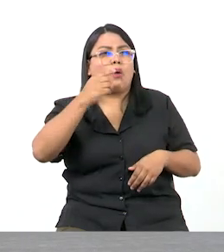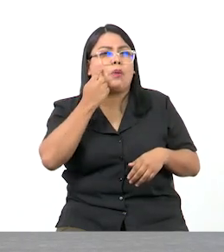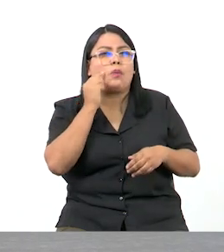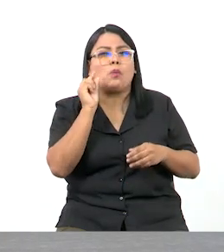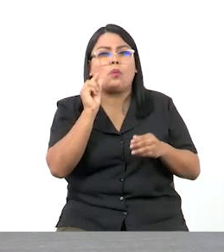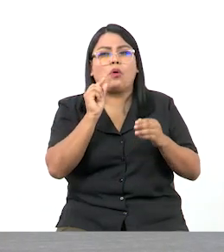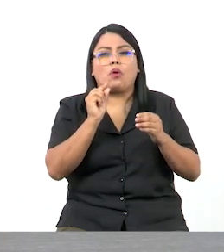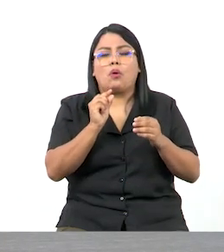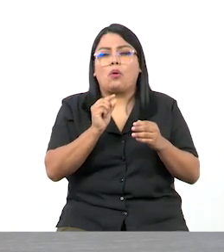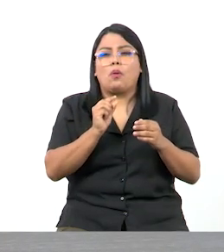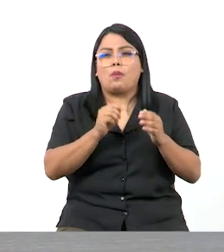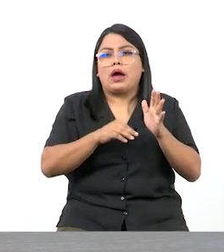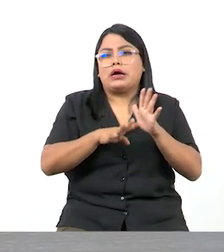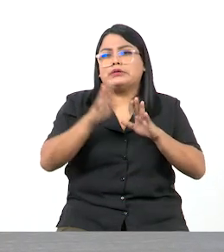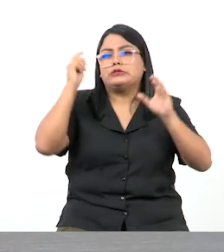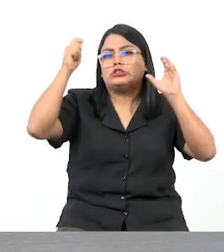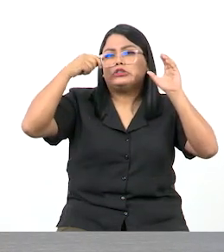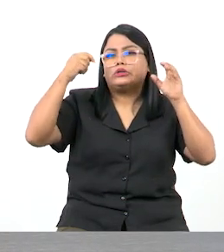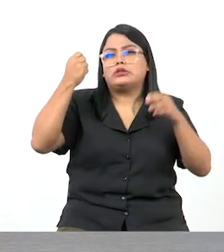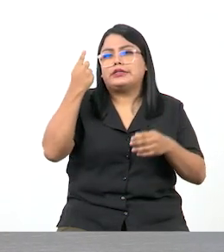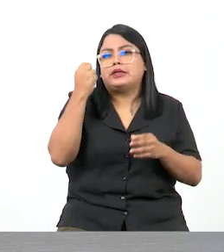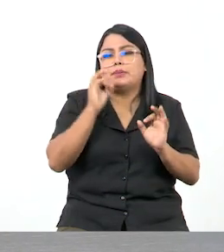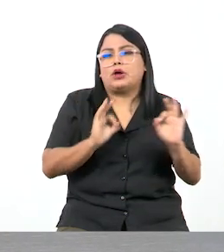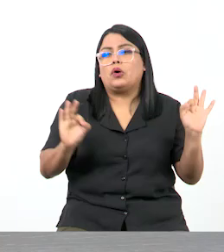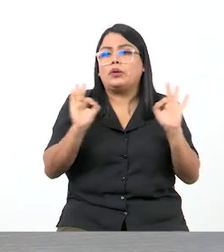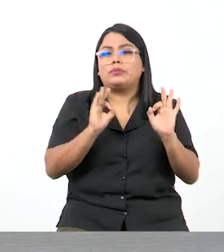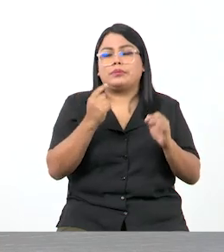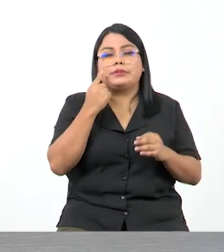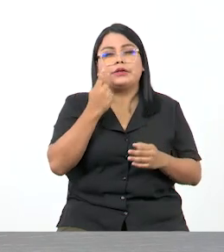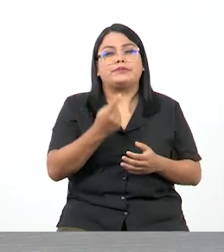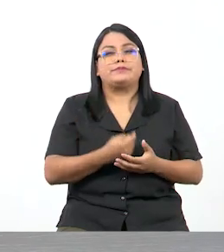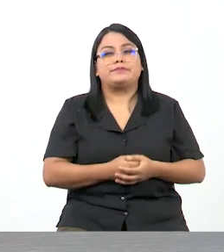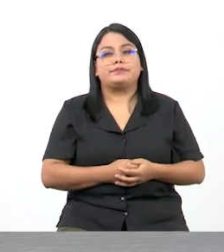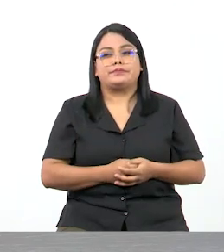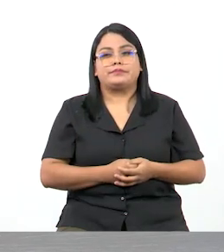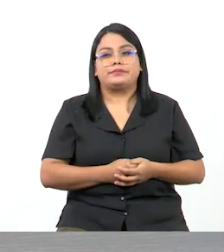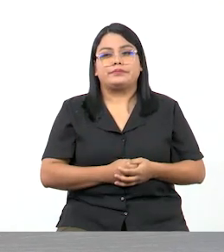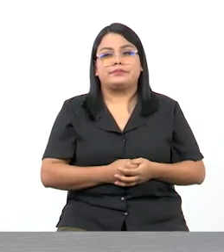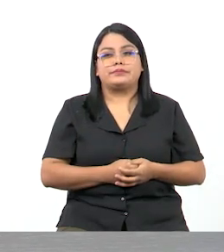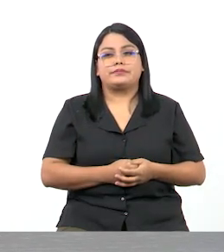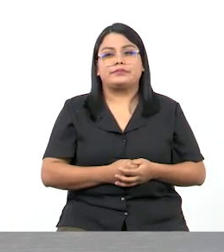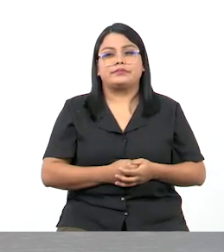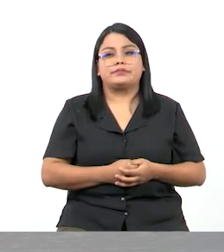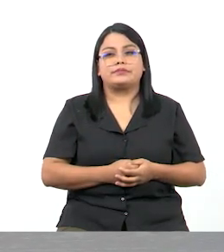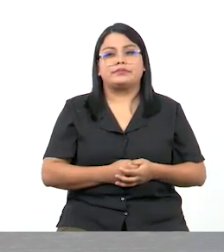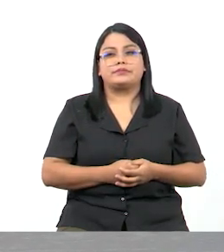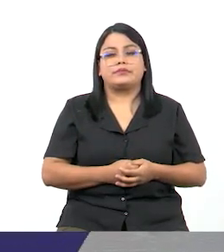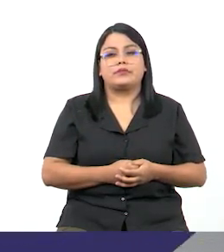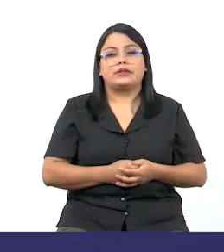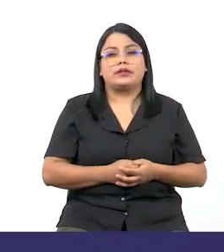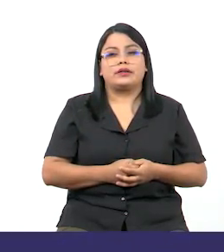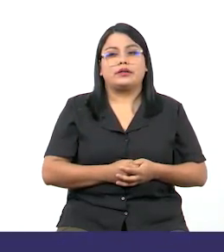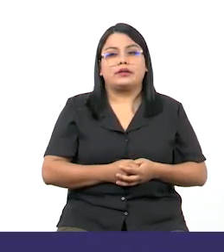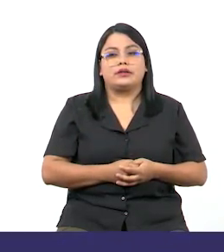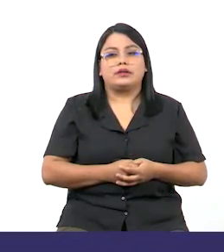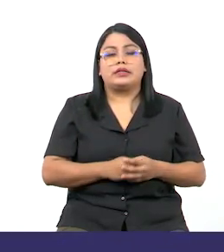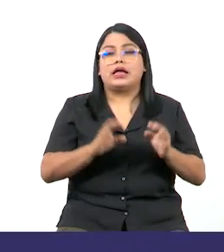parece ideal que ahora veamos un pequeño ejemplo de eso. ¿Qué le parece, Oliver? Me parece muy bien, Paola. Ok, prestemos atención.